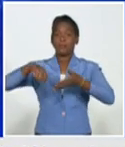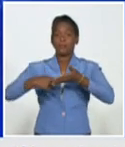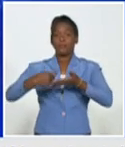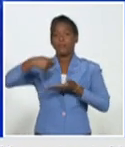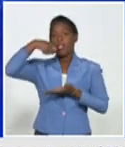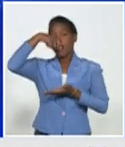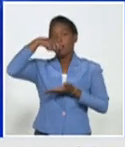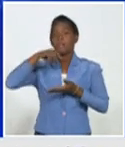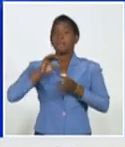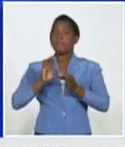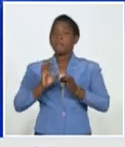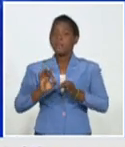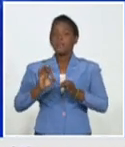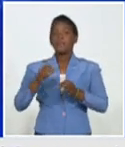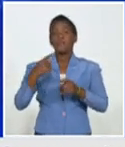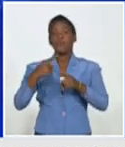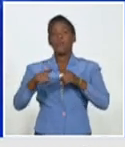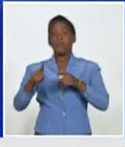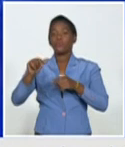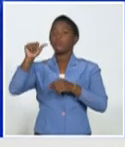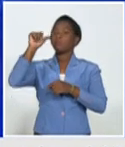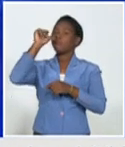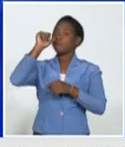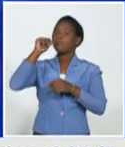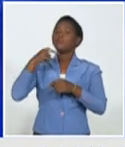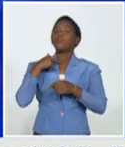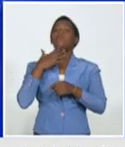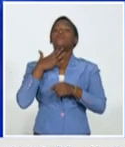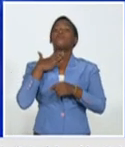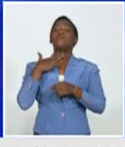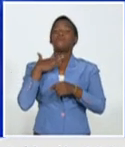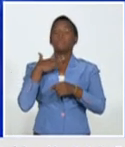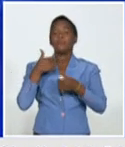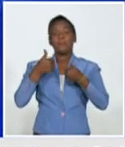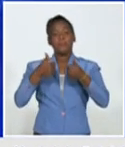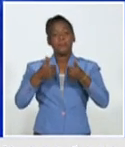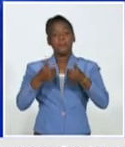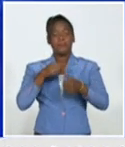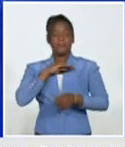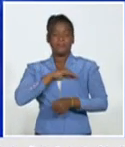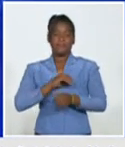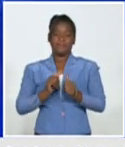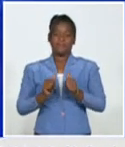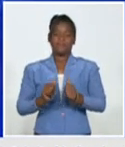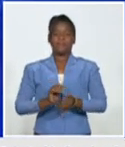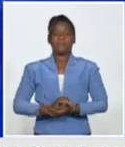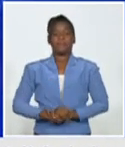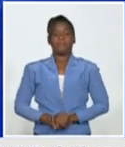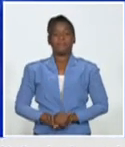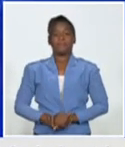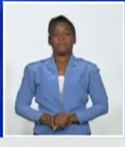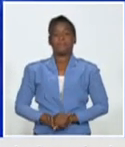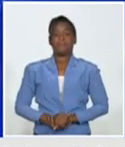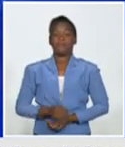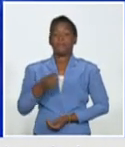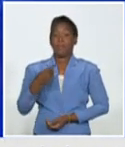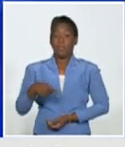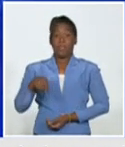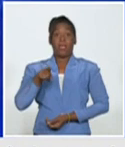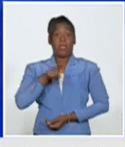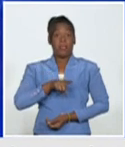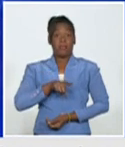como no. El propóleo. También el propóleo, que es muy importante en eso. Ayer, por cierto, amigos televidentes, en el foro de Sao